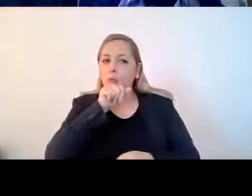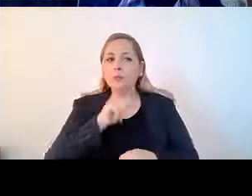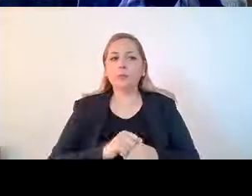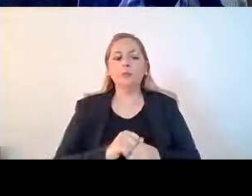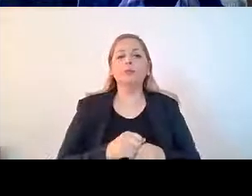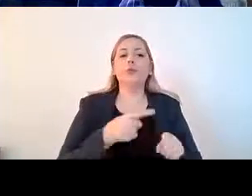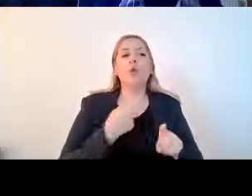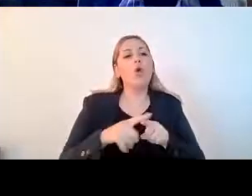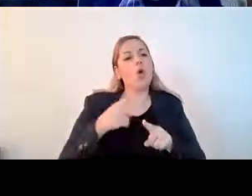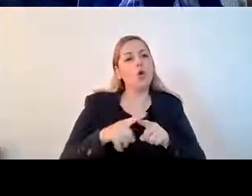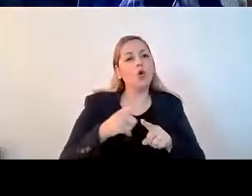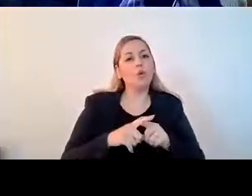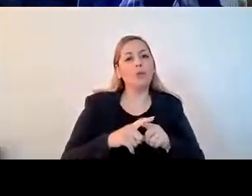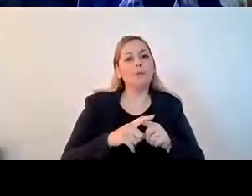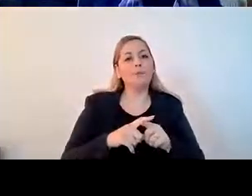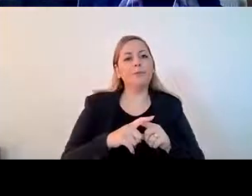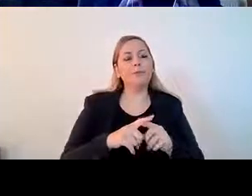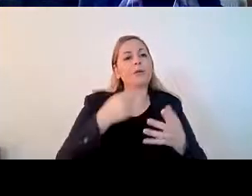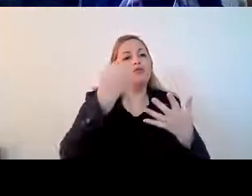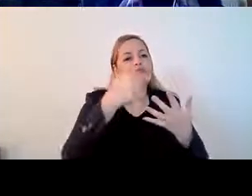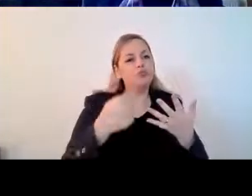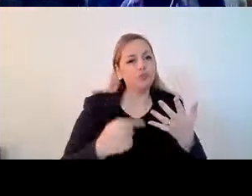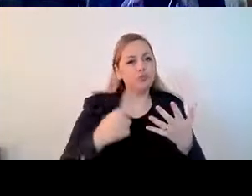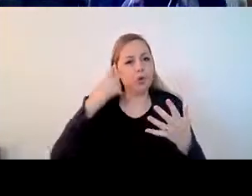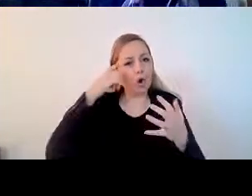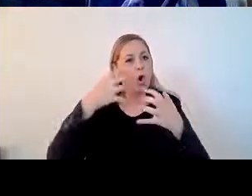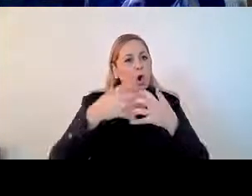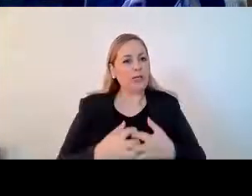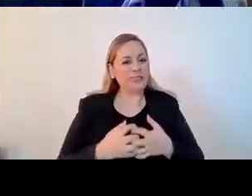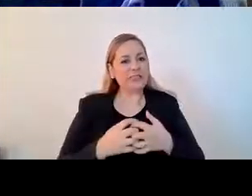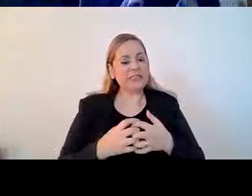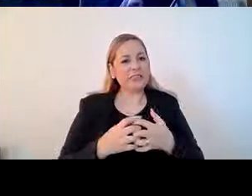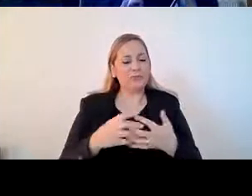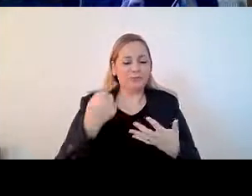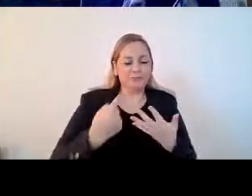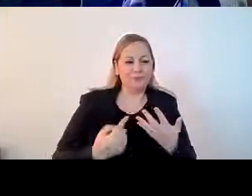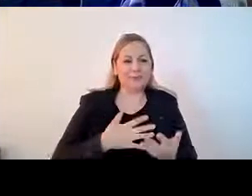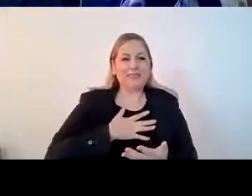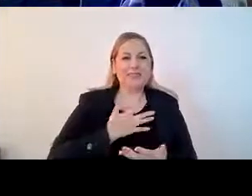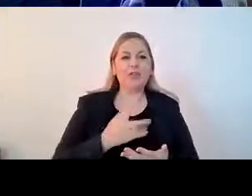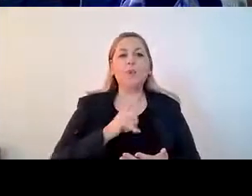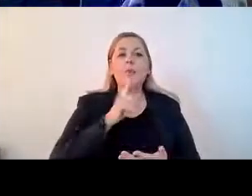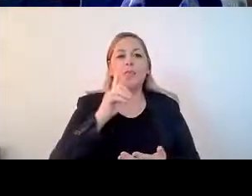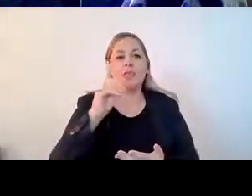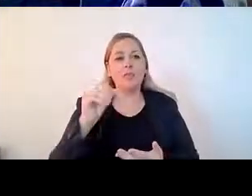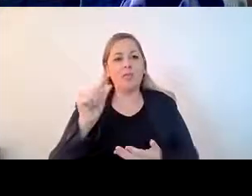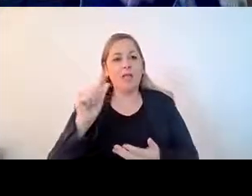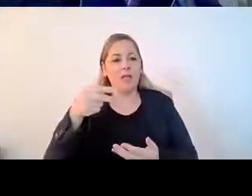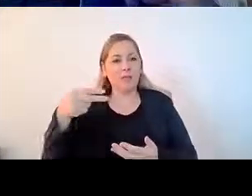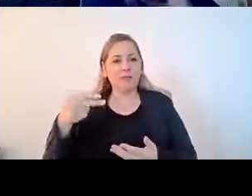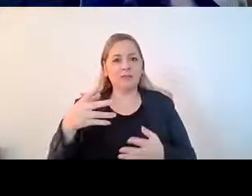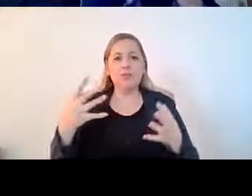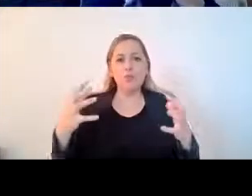relación a los factores cognitivos, los síntomas del TDAH surgen a partir de un conjunto de habilidades mentales o funciones